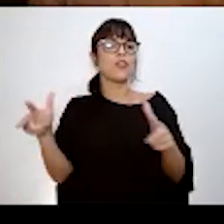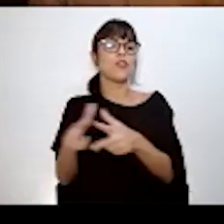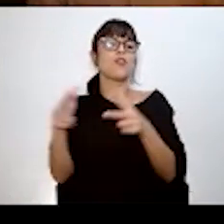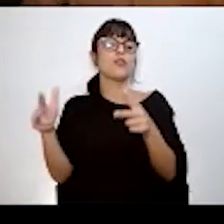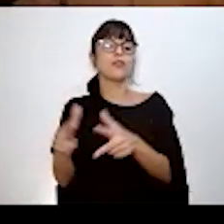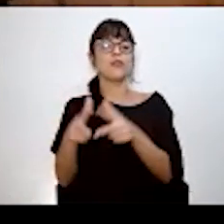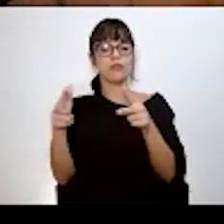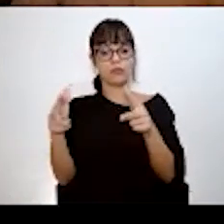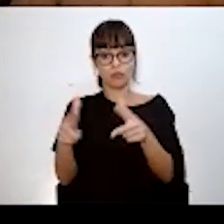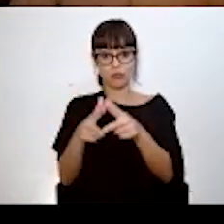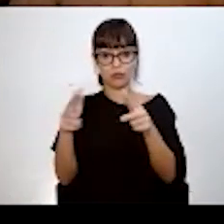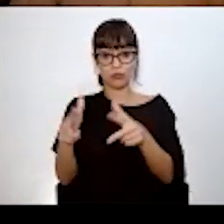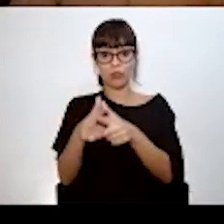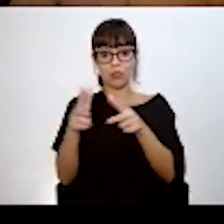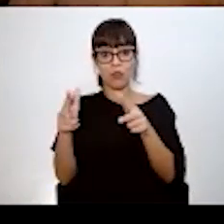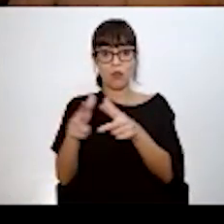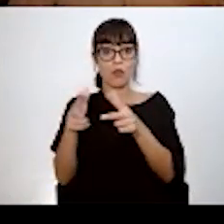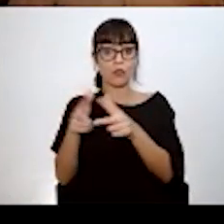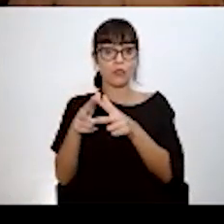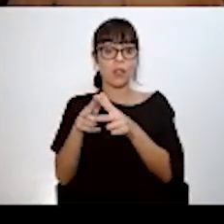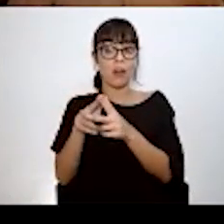fechar gracias al carbono 14.